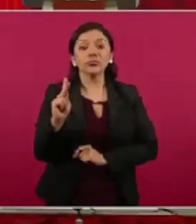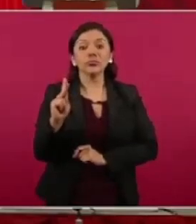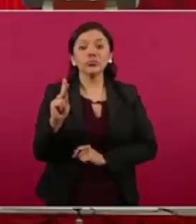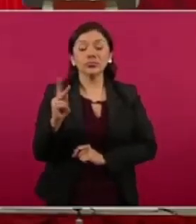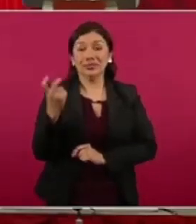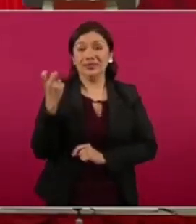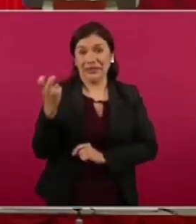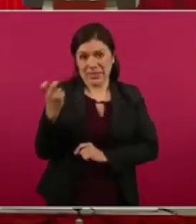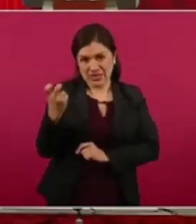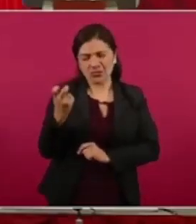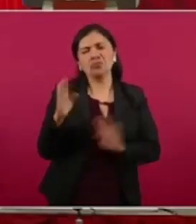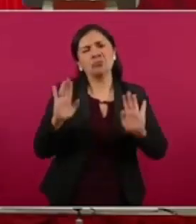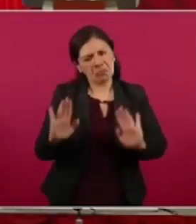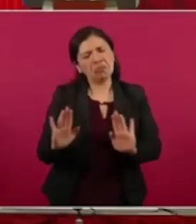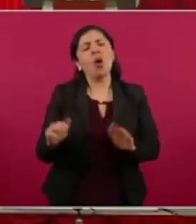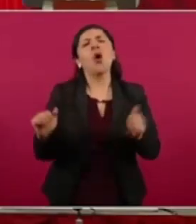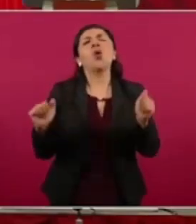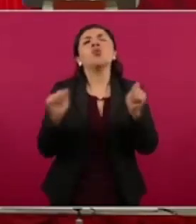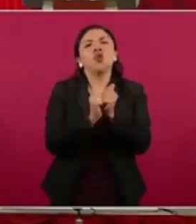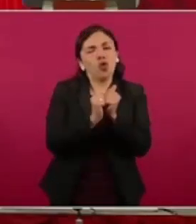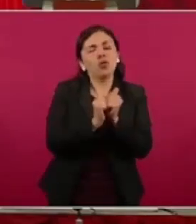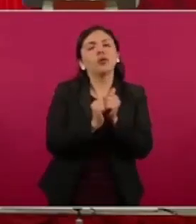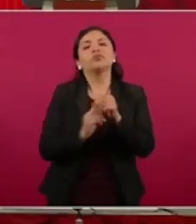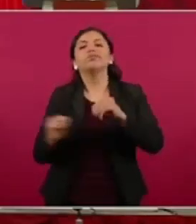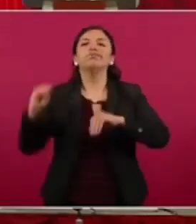lo compensamos